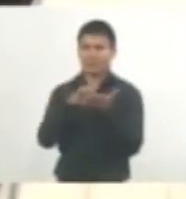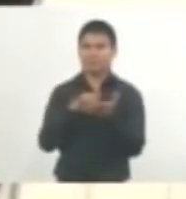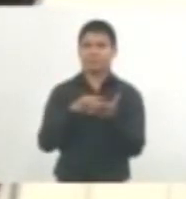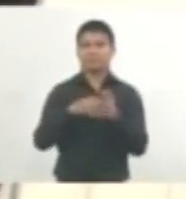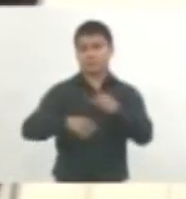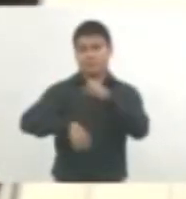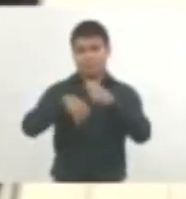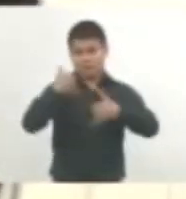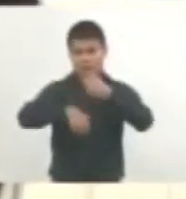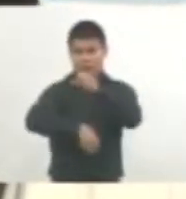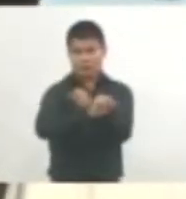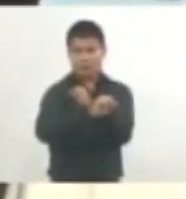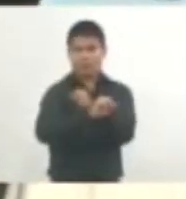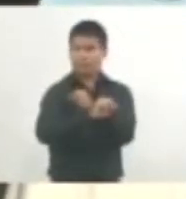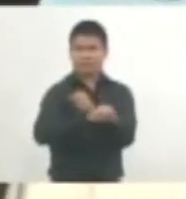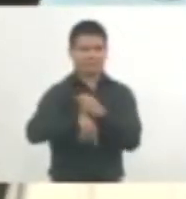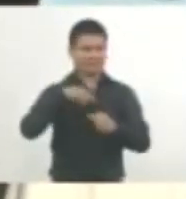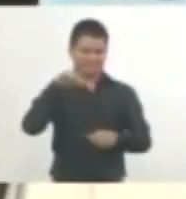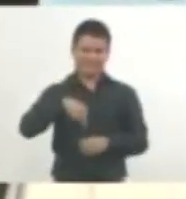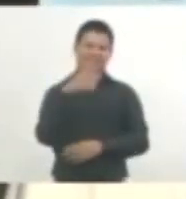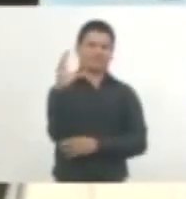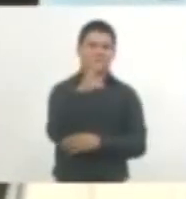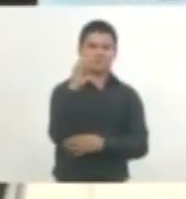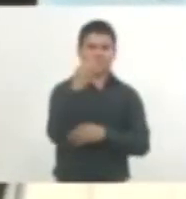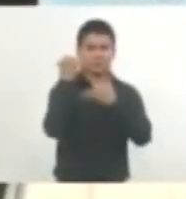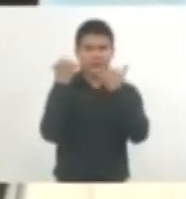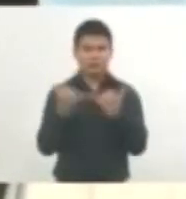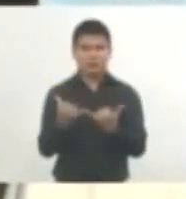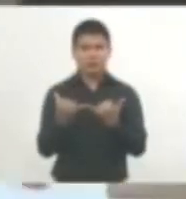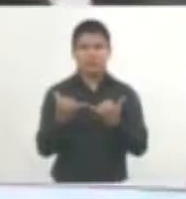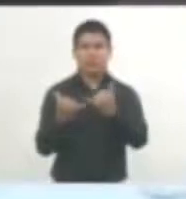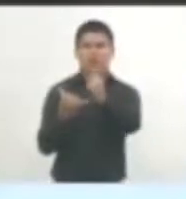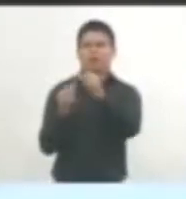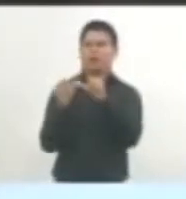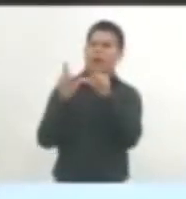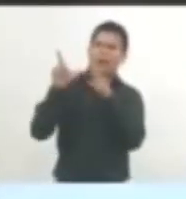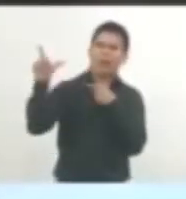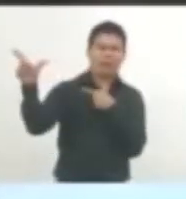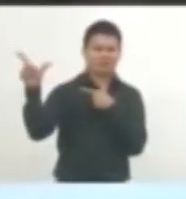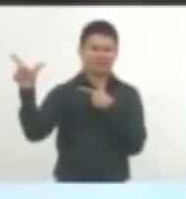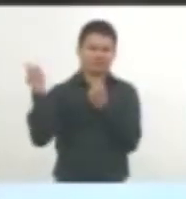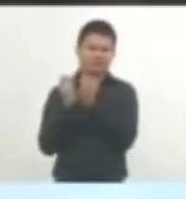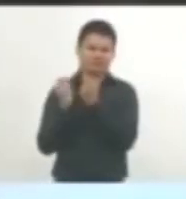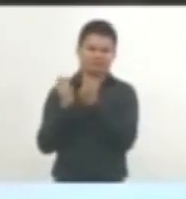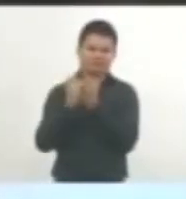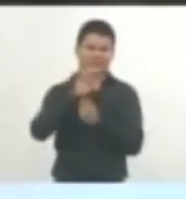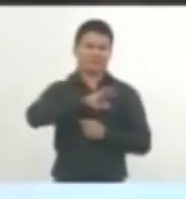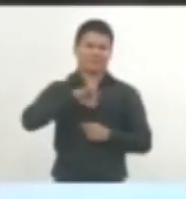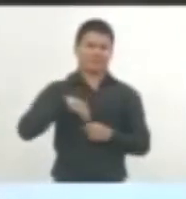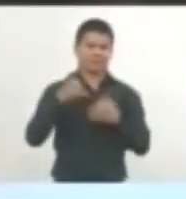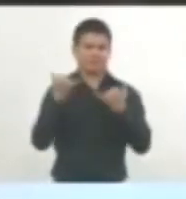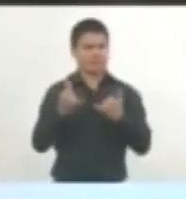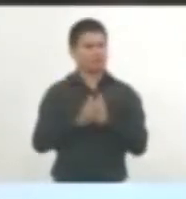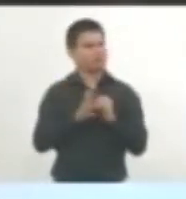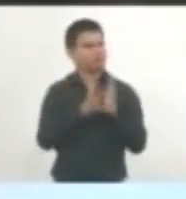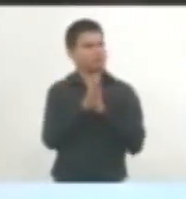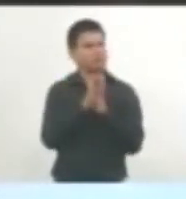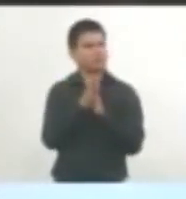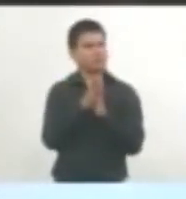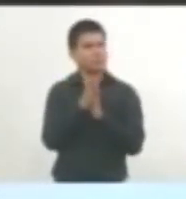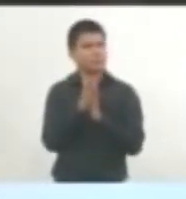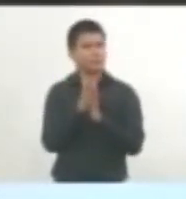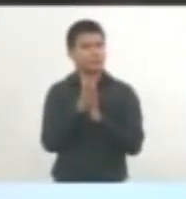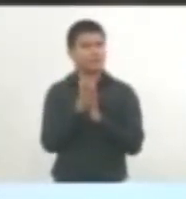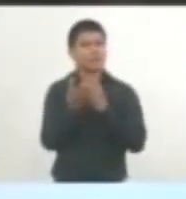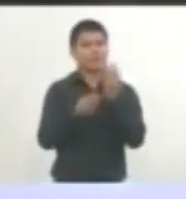que podamos estar aquí en Colombia, que en donde ya no hay ninguna distancia. Nos vamos a decir qué es lo que se debe de hacer. No, es lo que